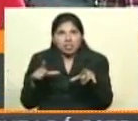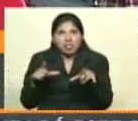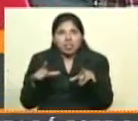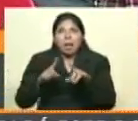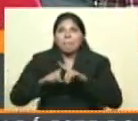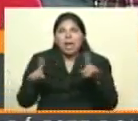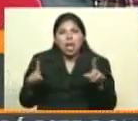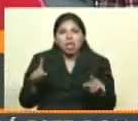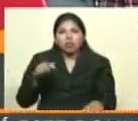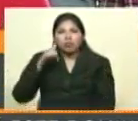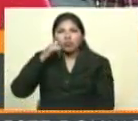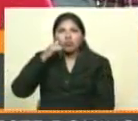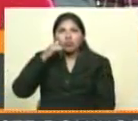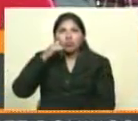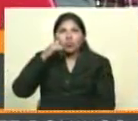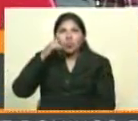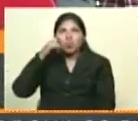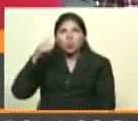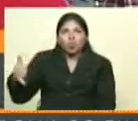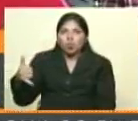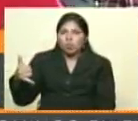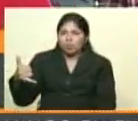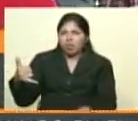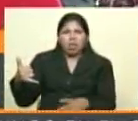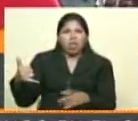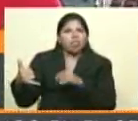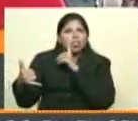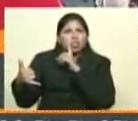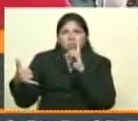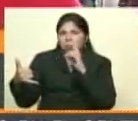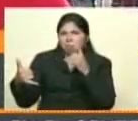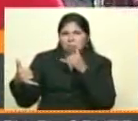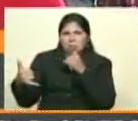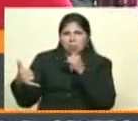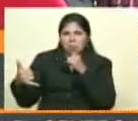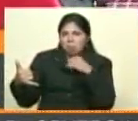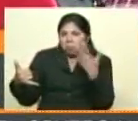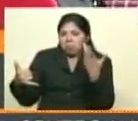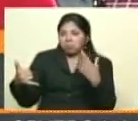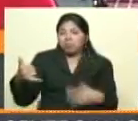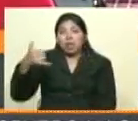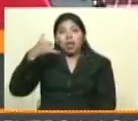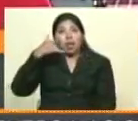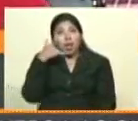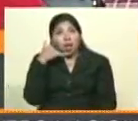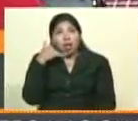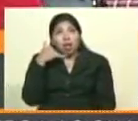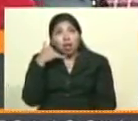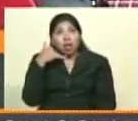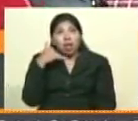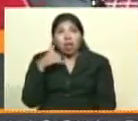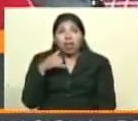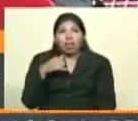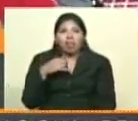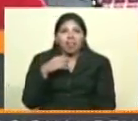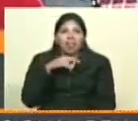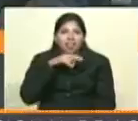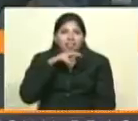llamada de un teléfono extraño y contestó: ¿aló? Ramos Alú, ¿eres tú?